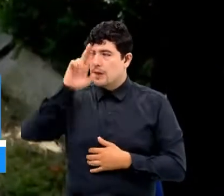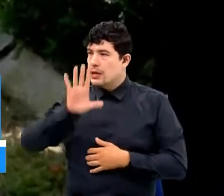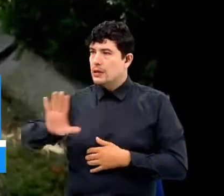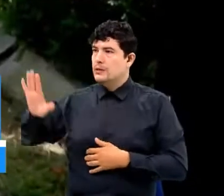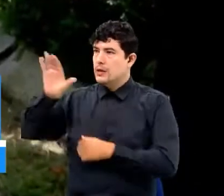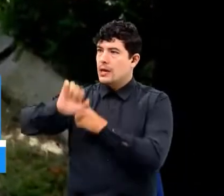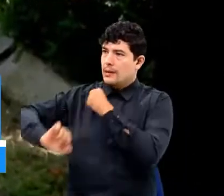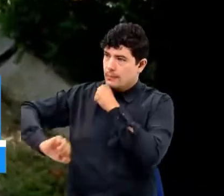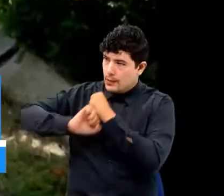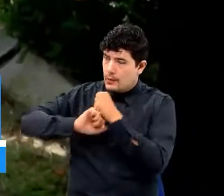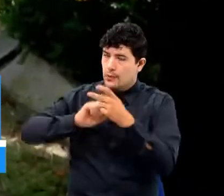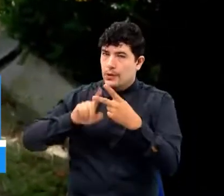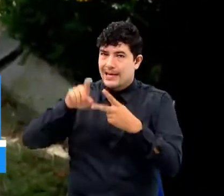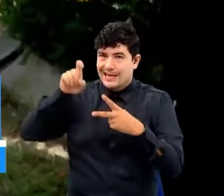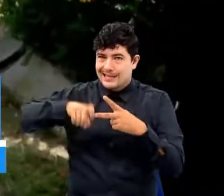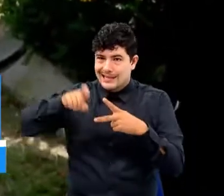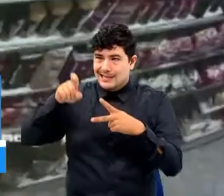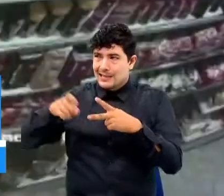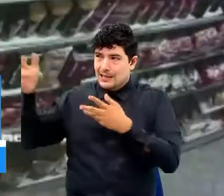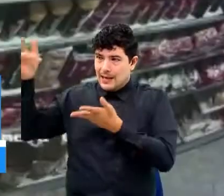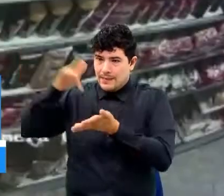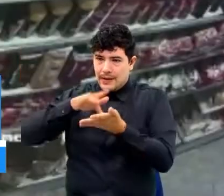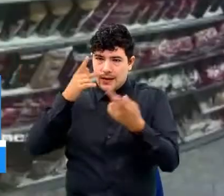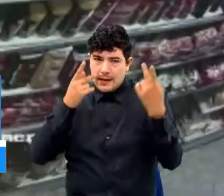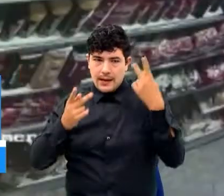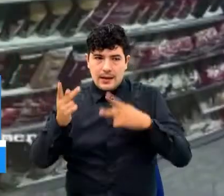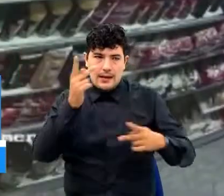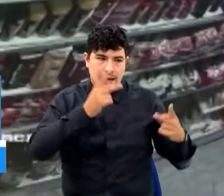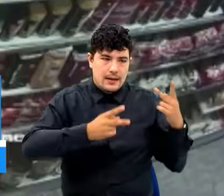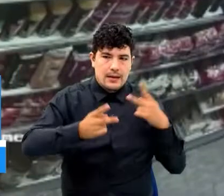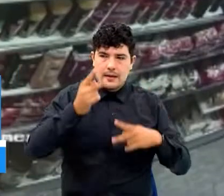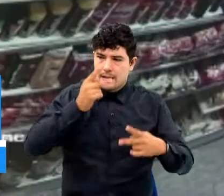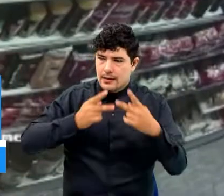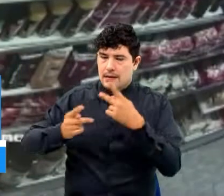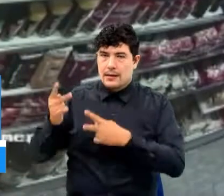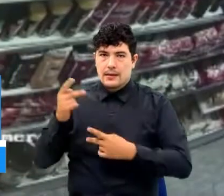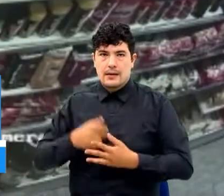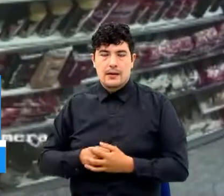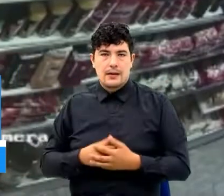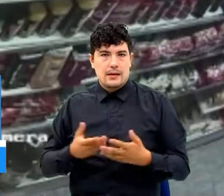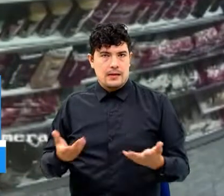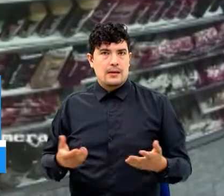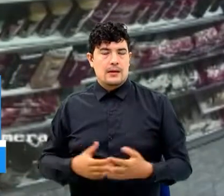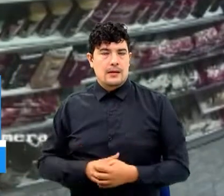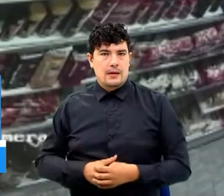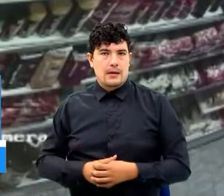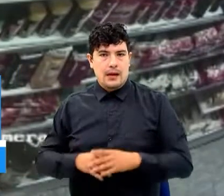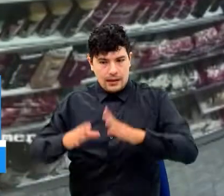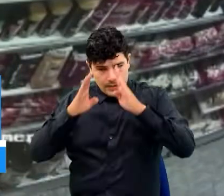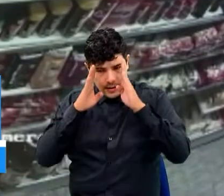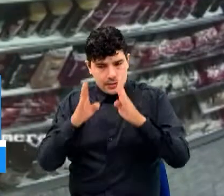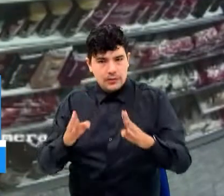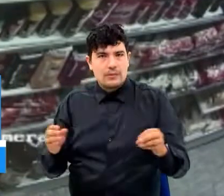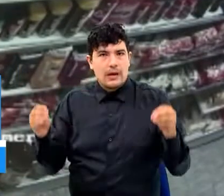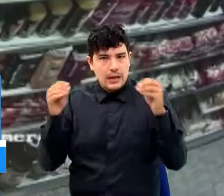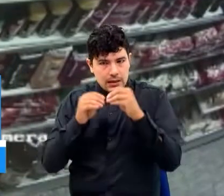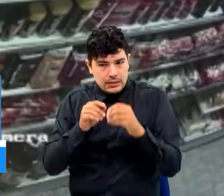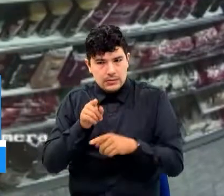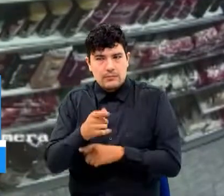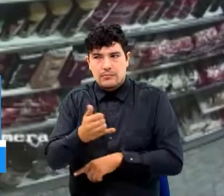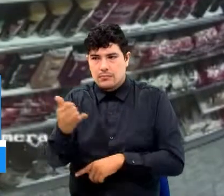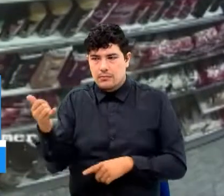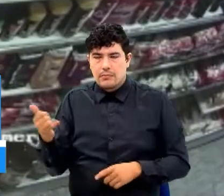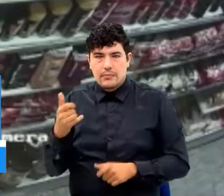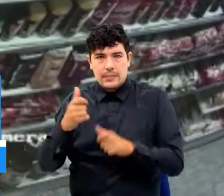necesitamos que hagan rondas más constantes y pues que estén pendientes de estos personajes que